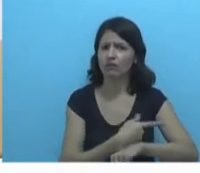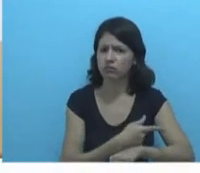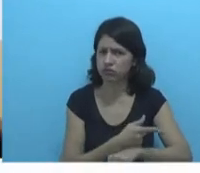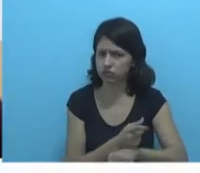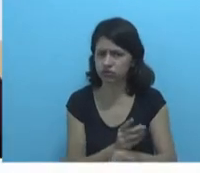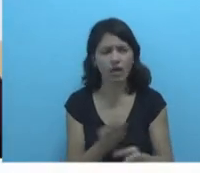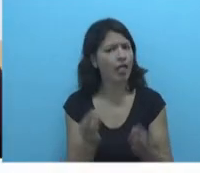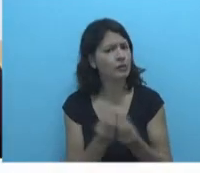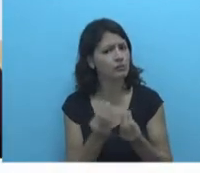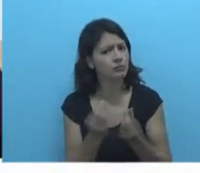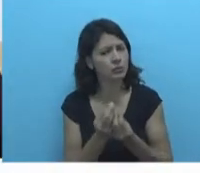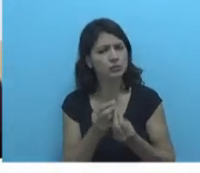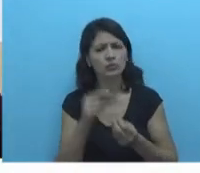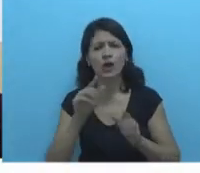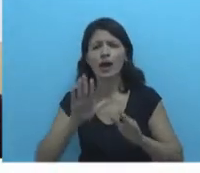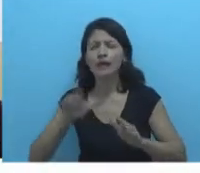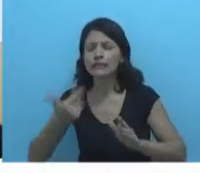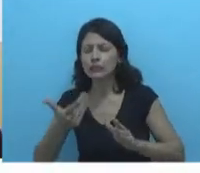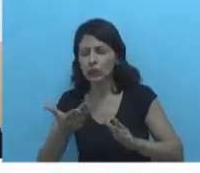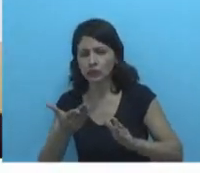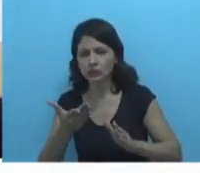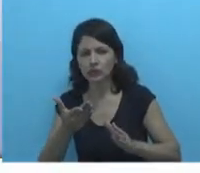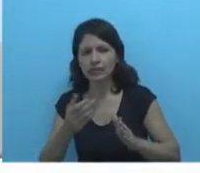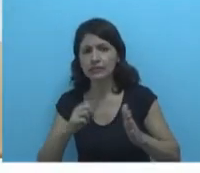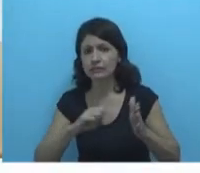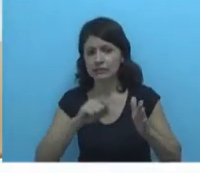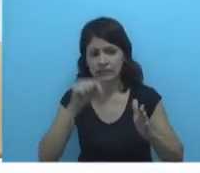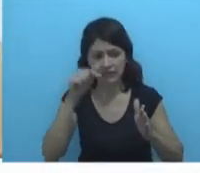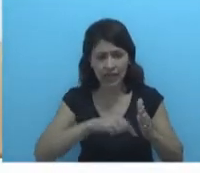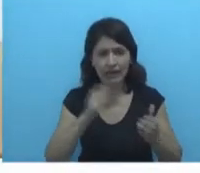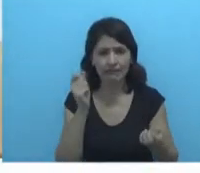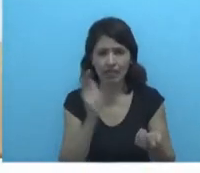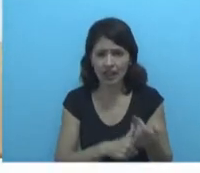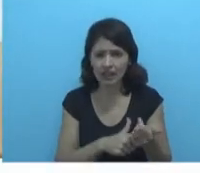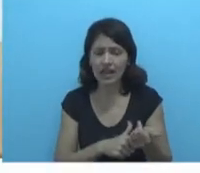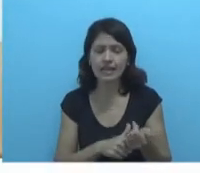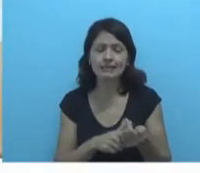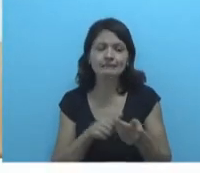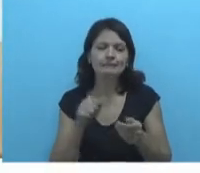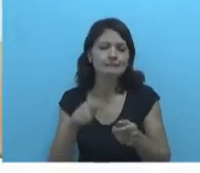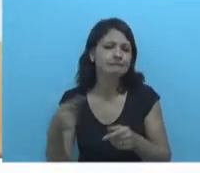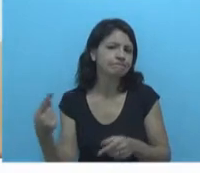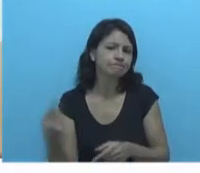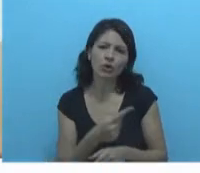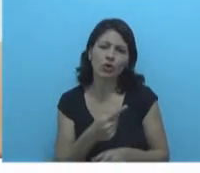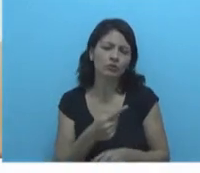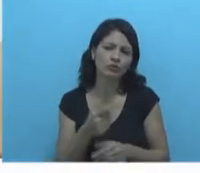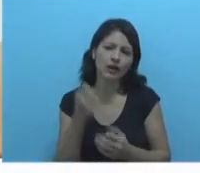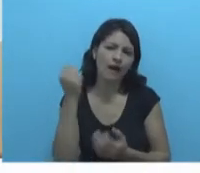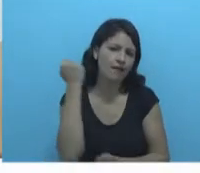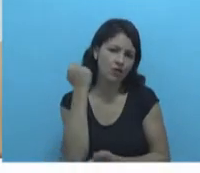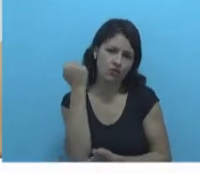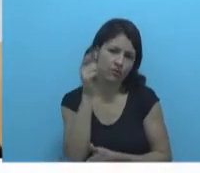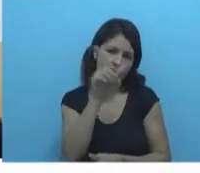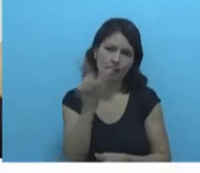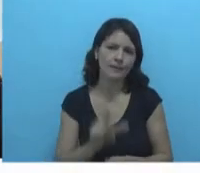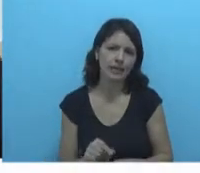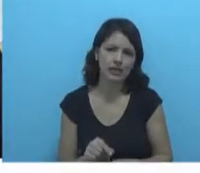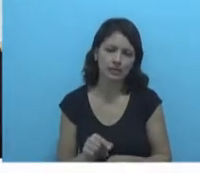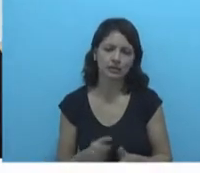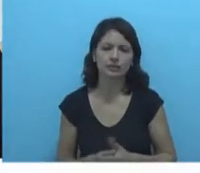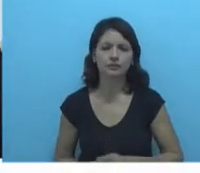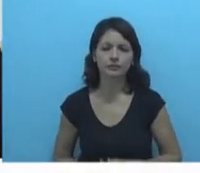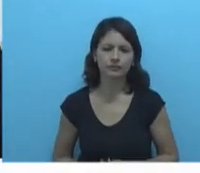medida retrocedemos. Recuerdo lo de Lonca en la historia, recuerdo lo que son